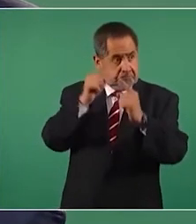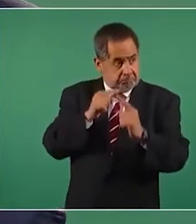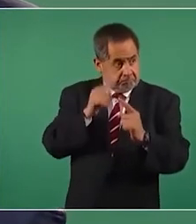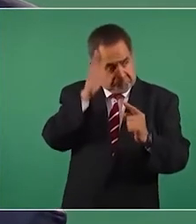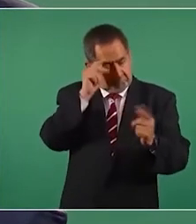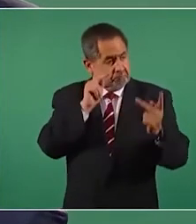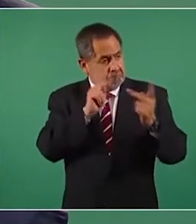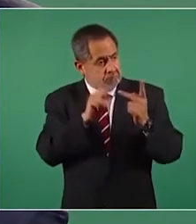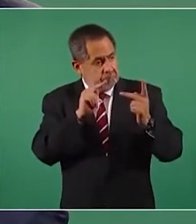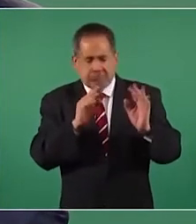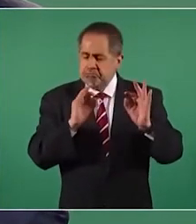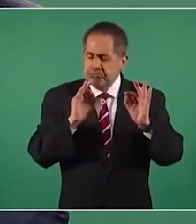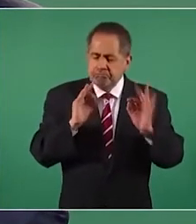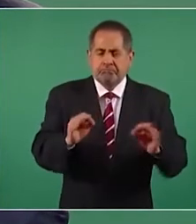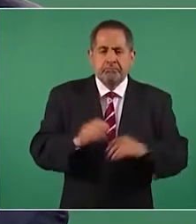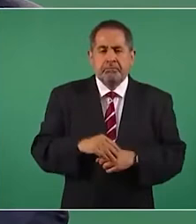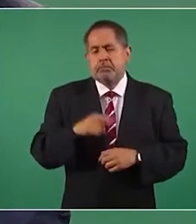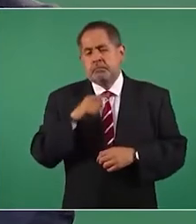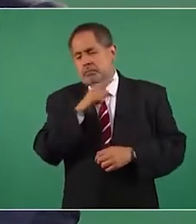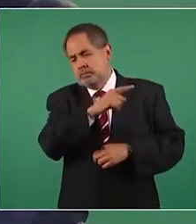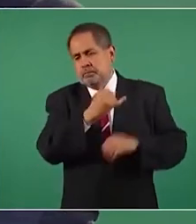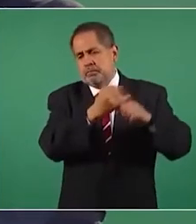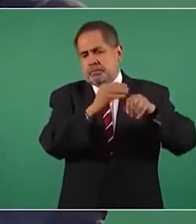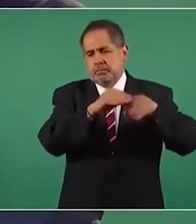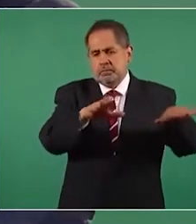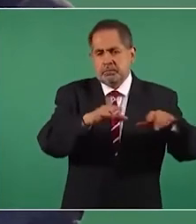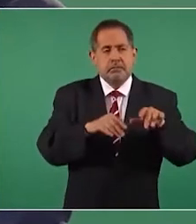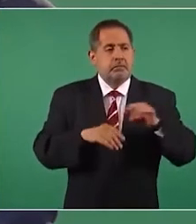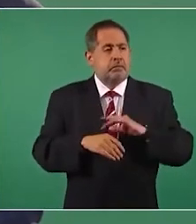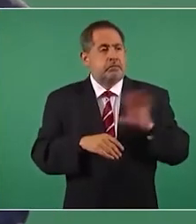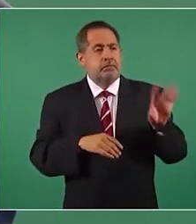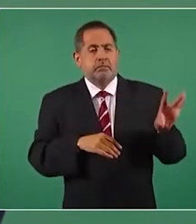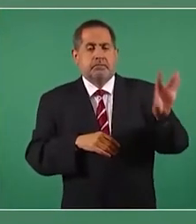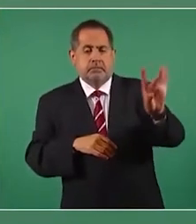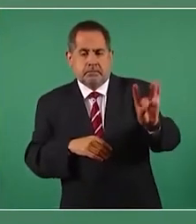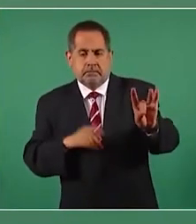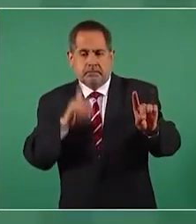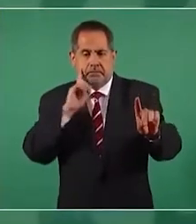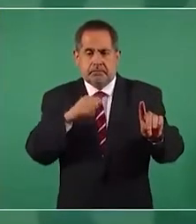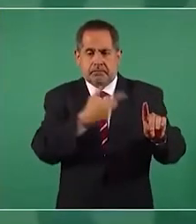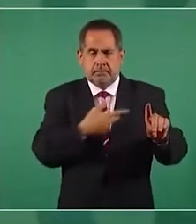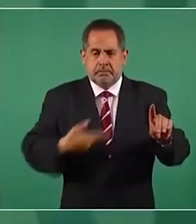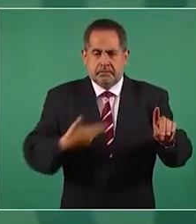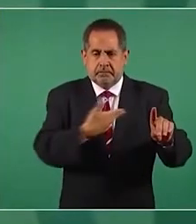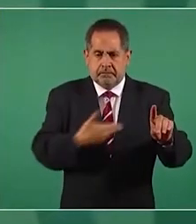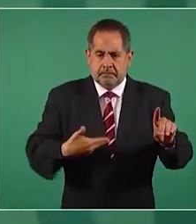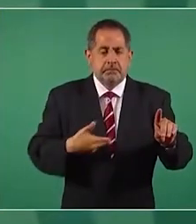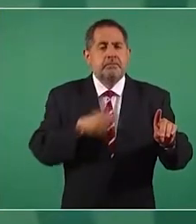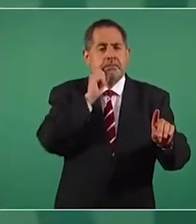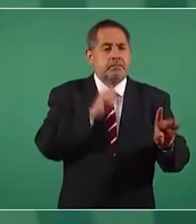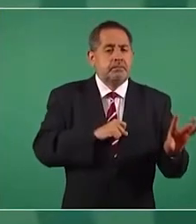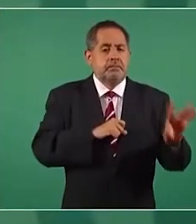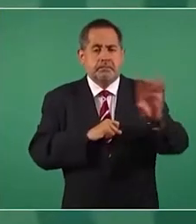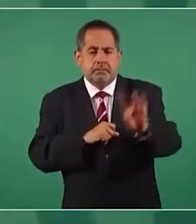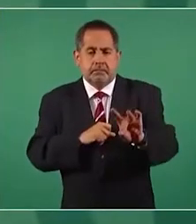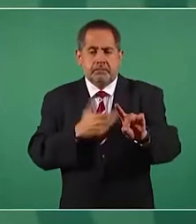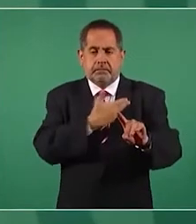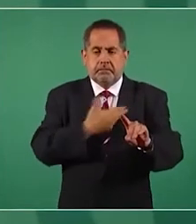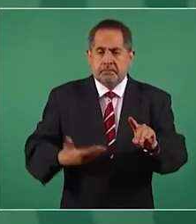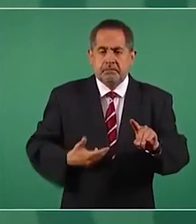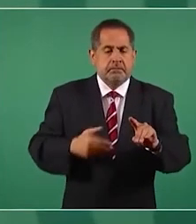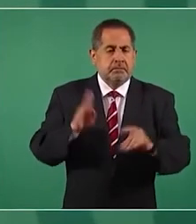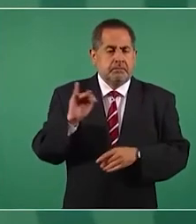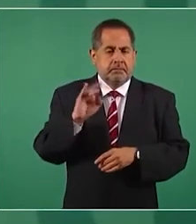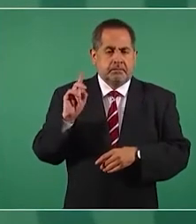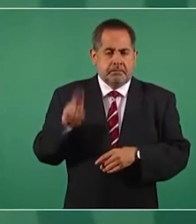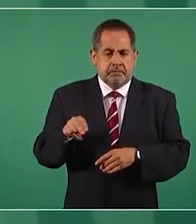Y él va a informar tanto a la vicepresidenta como al presidente Biden sobre